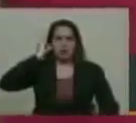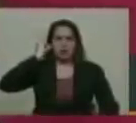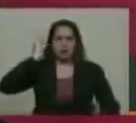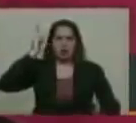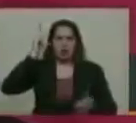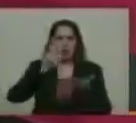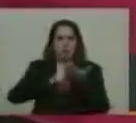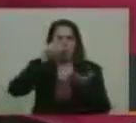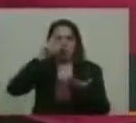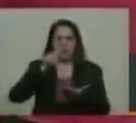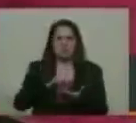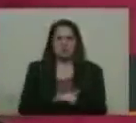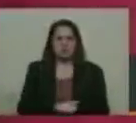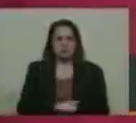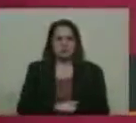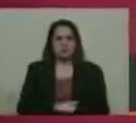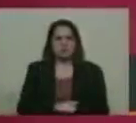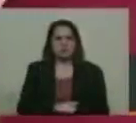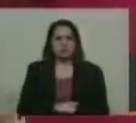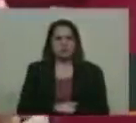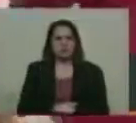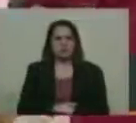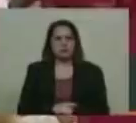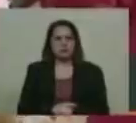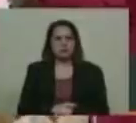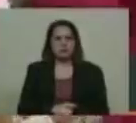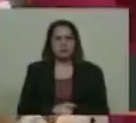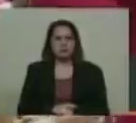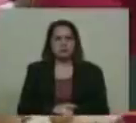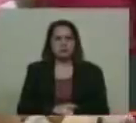Cúmplase pues la palabra,